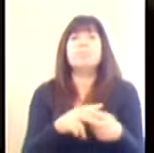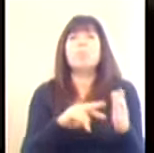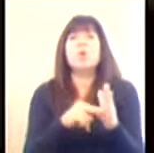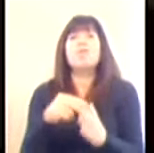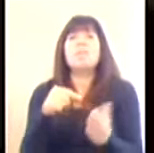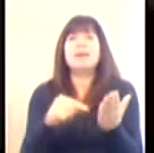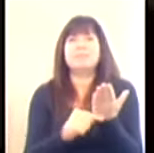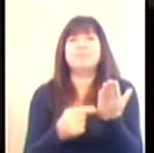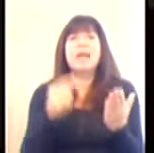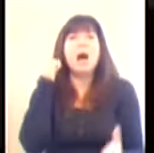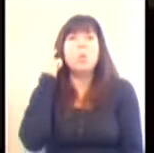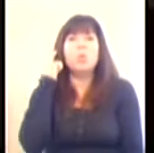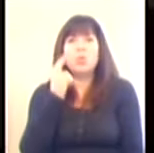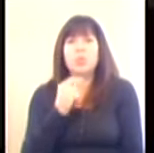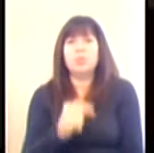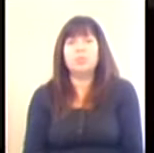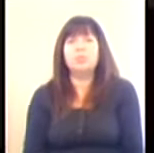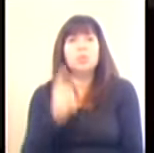tremendo.